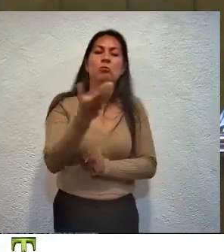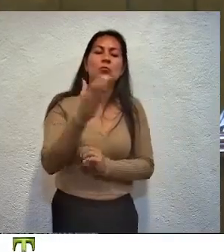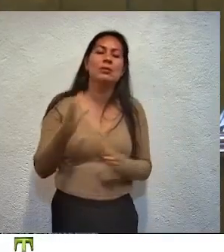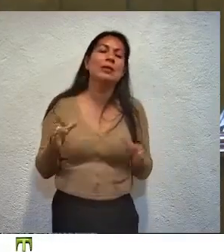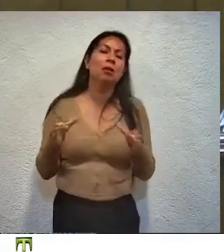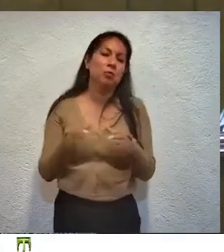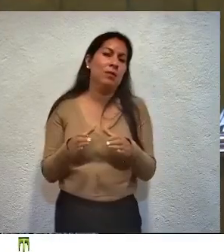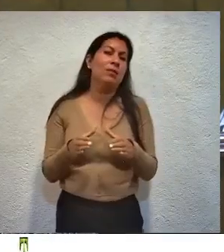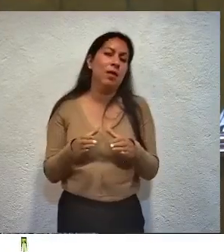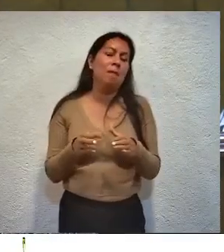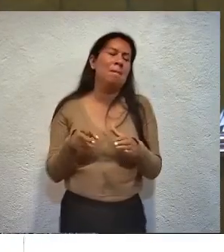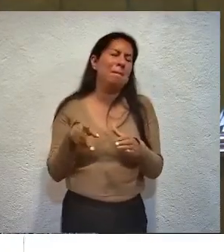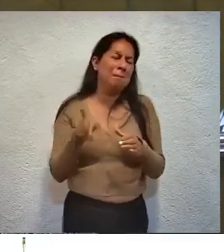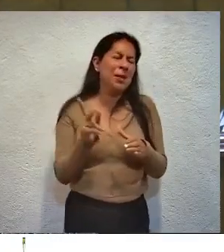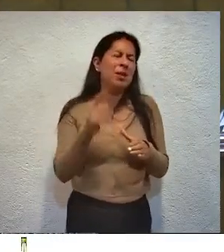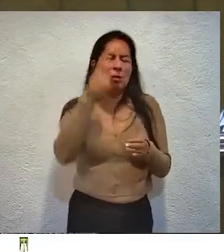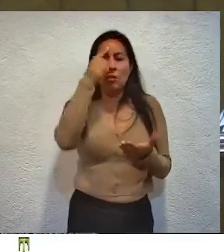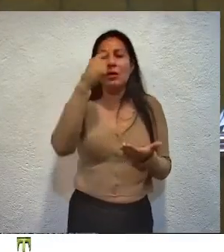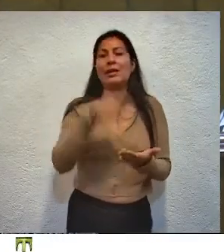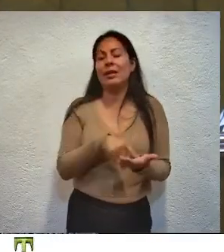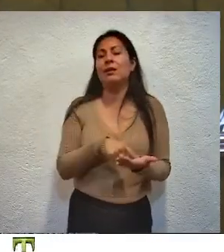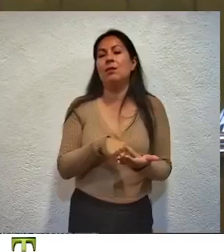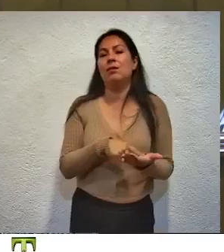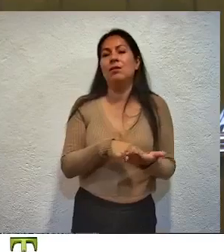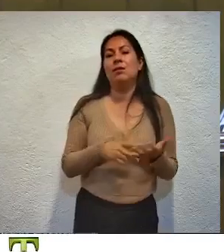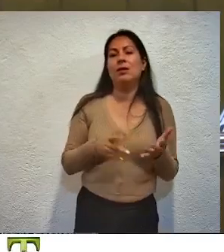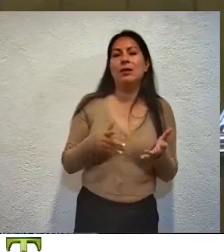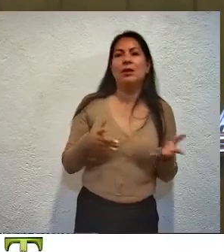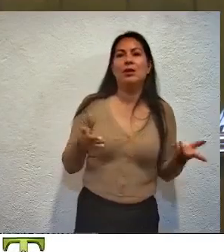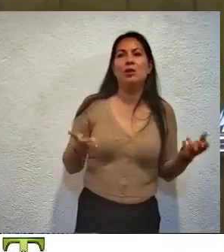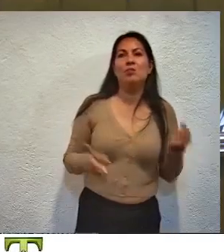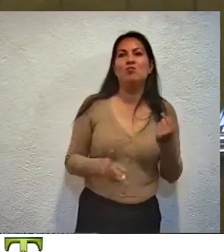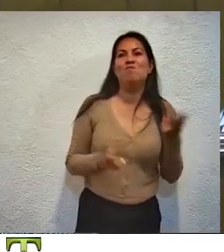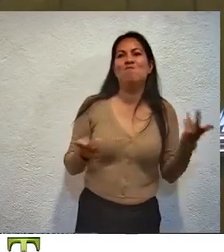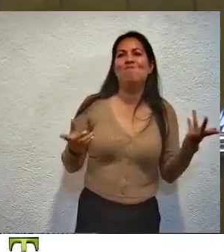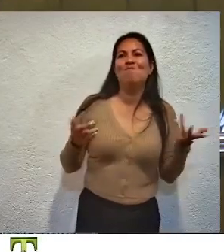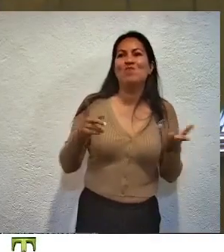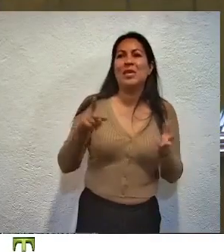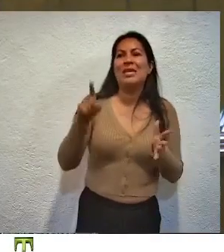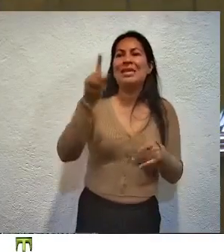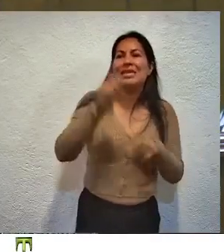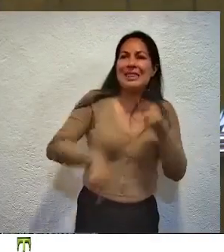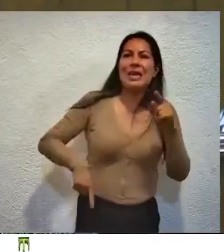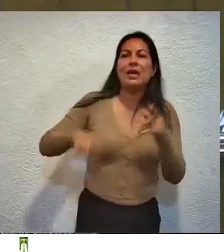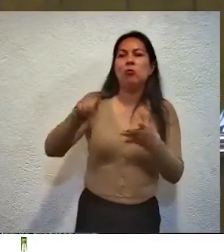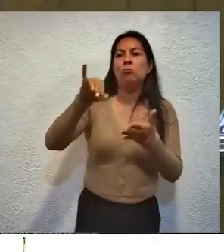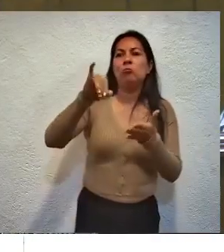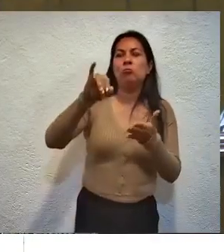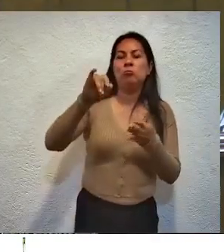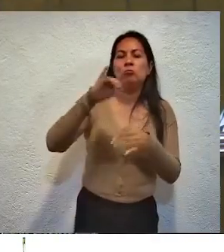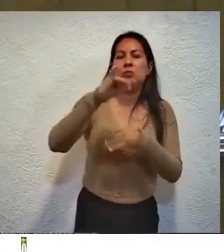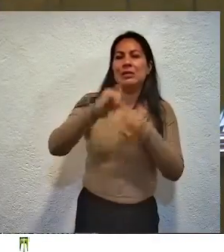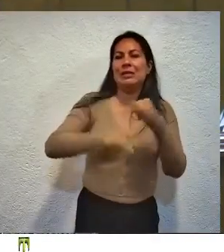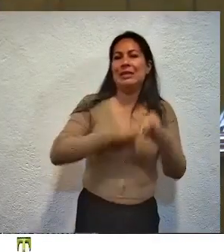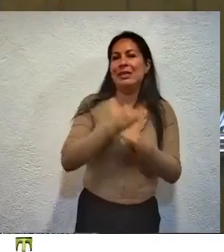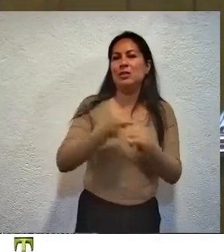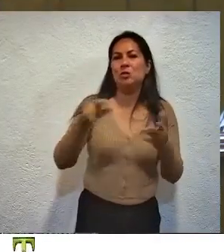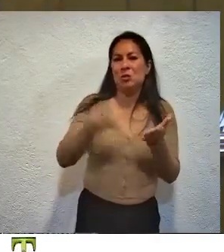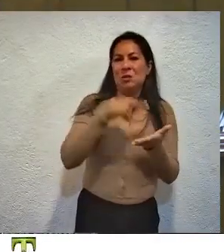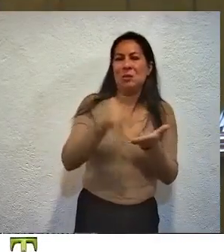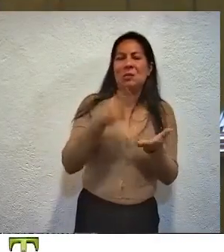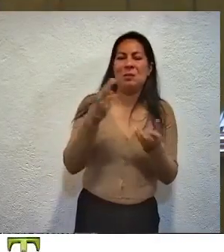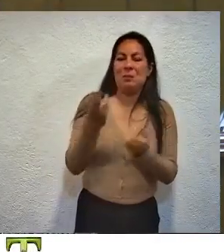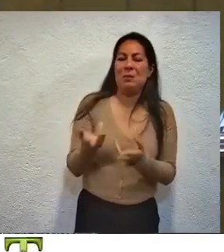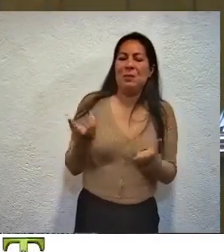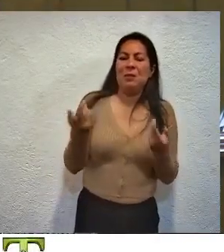esta comunidad. Sin embargo, creo que ponderar los tratados internacionales que rigen a